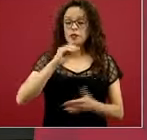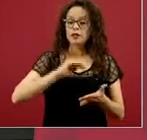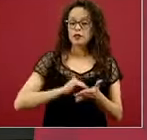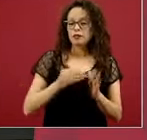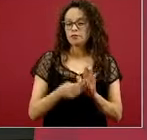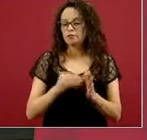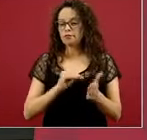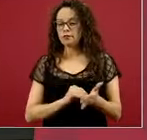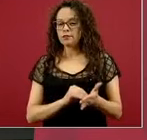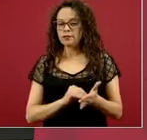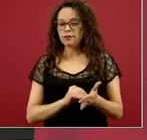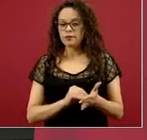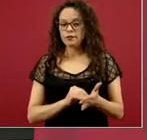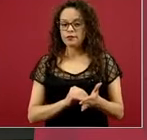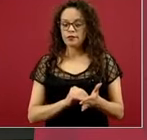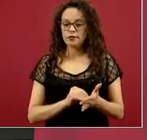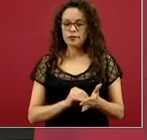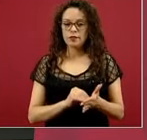estrategia que se ha ido